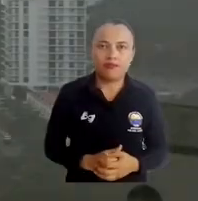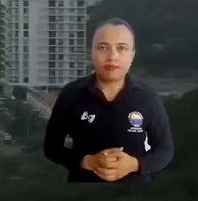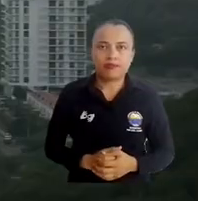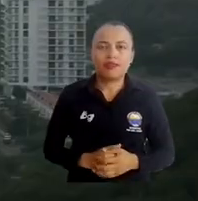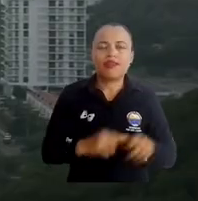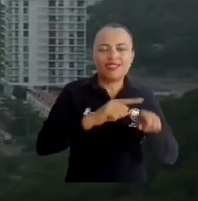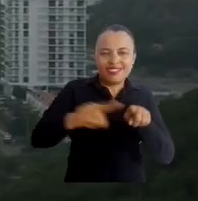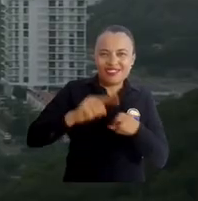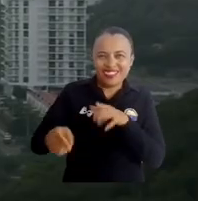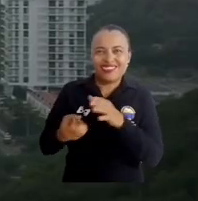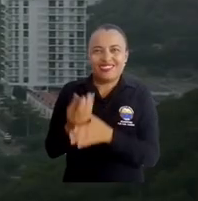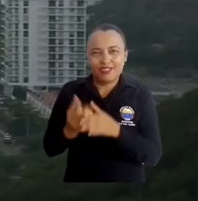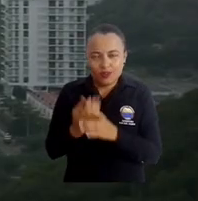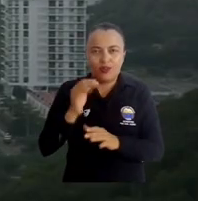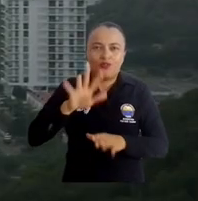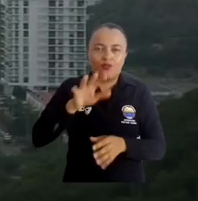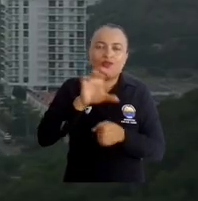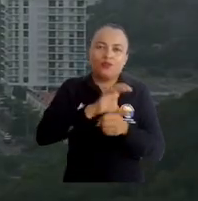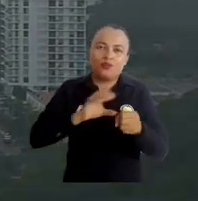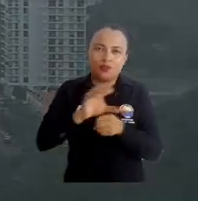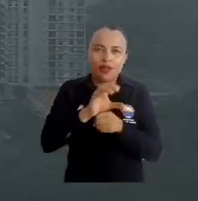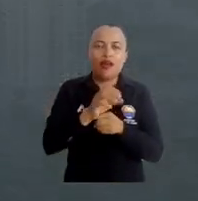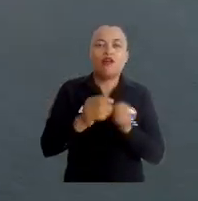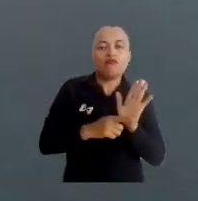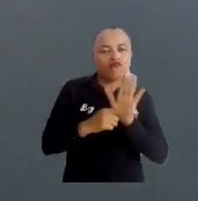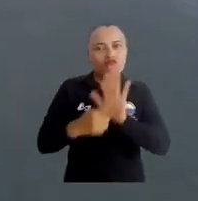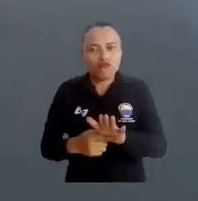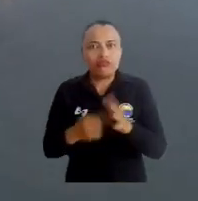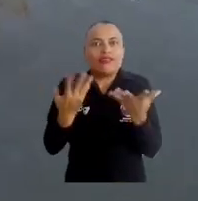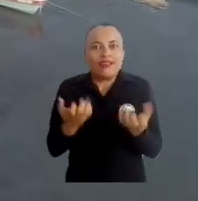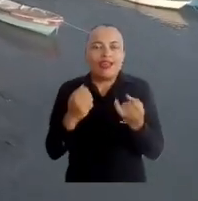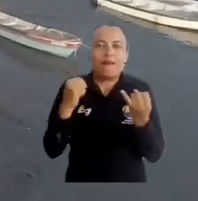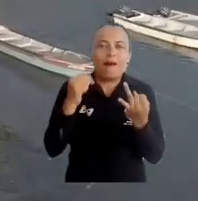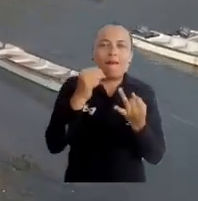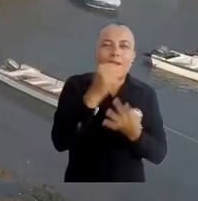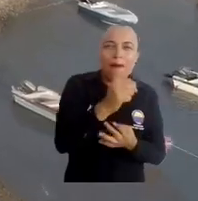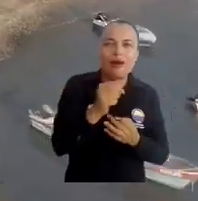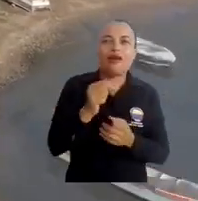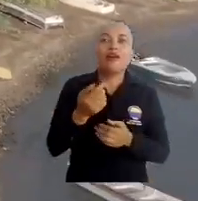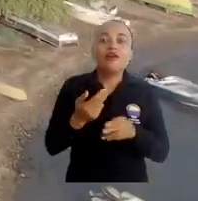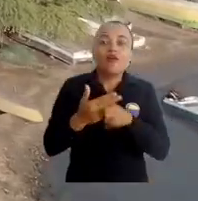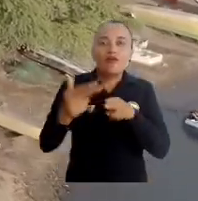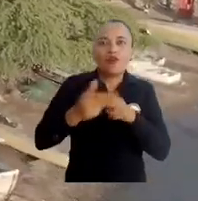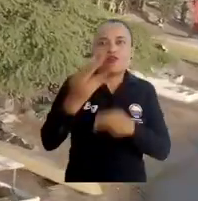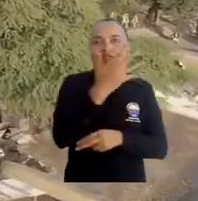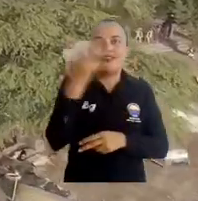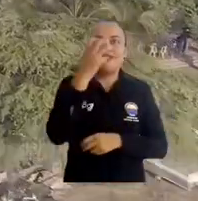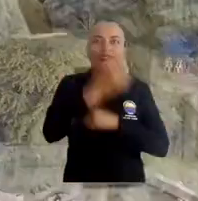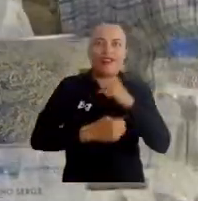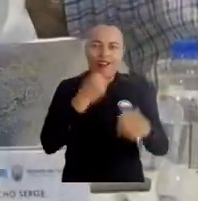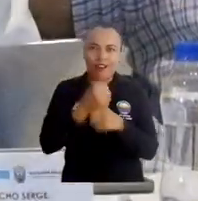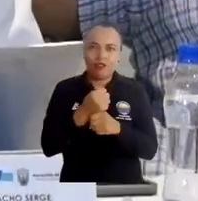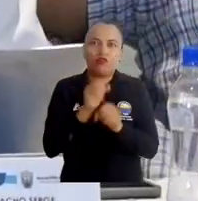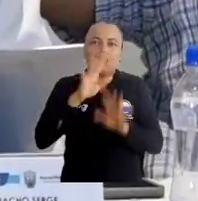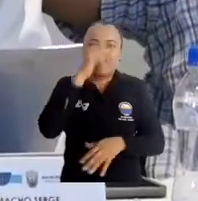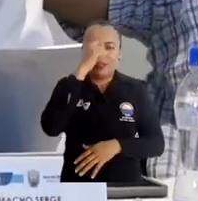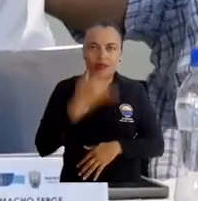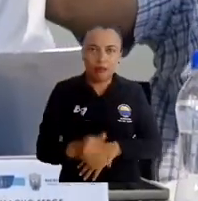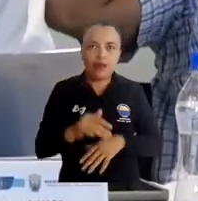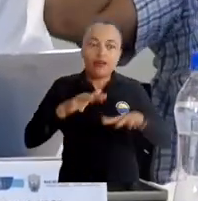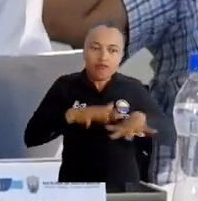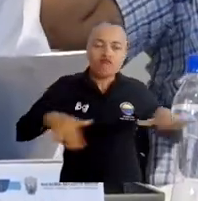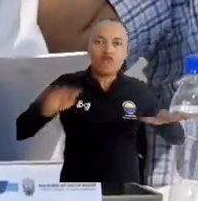años. Diferentes sectores de la ciudad expusieron sus intenciones de cara al 5º centenario de Santa Marta. Un escenario